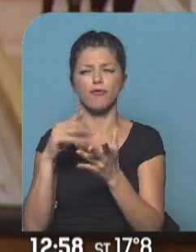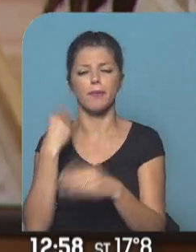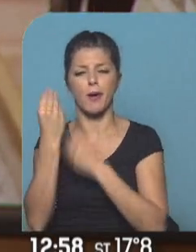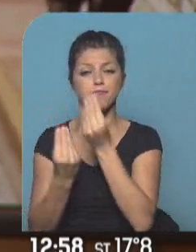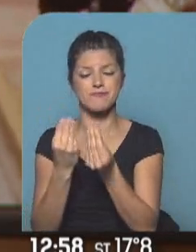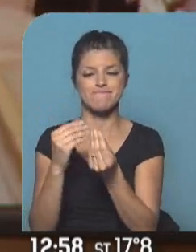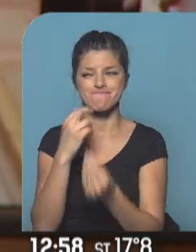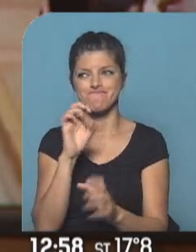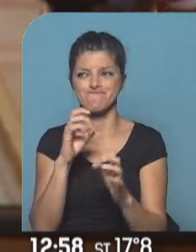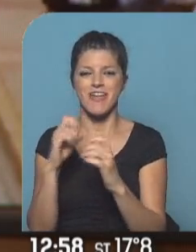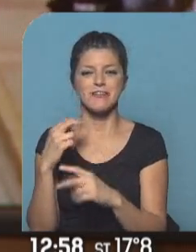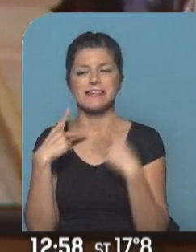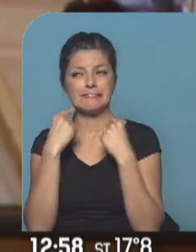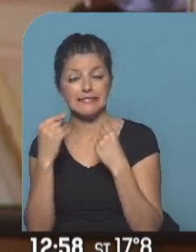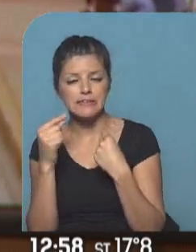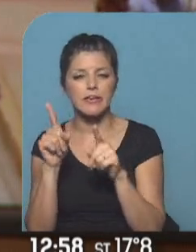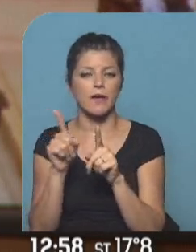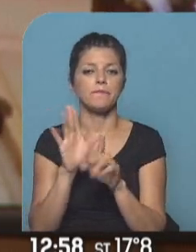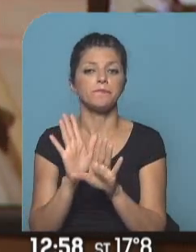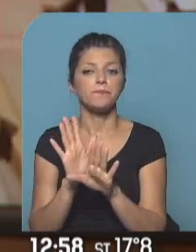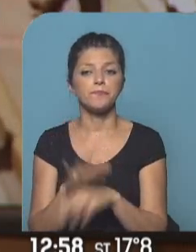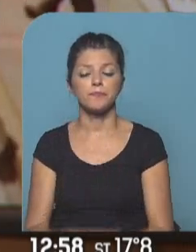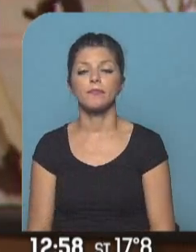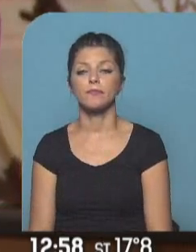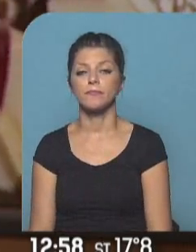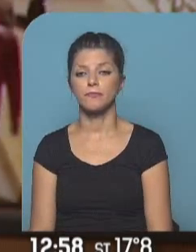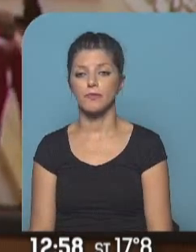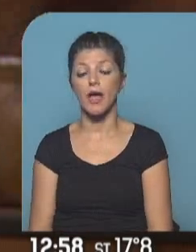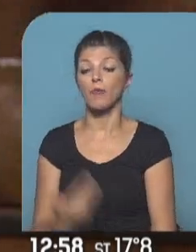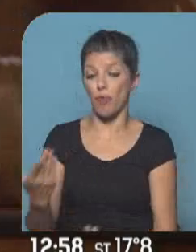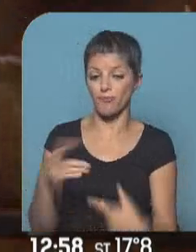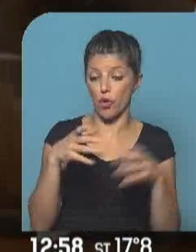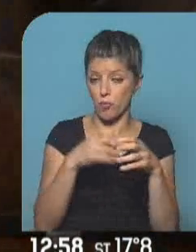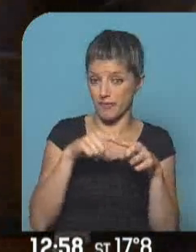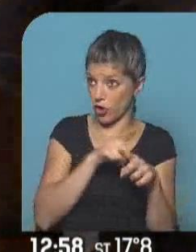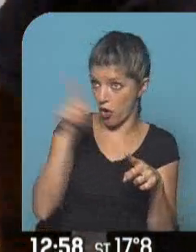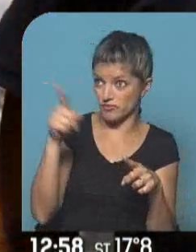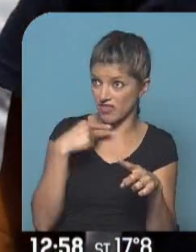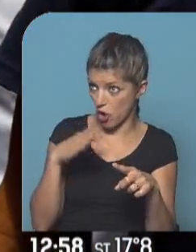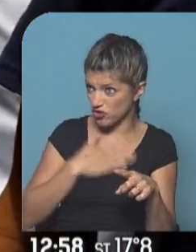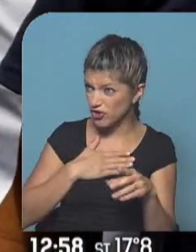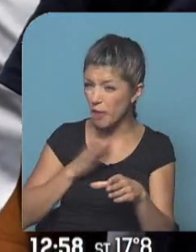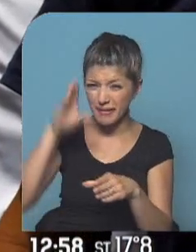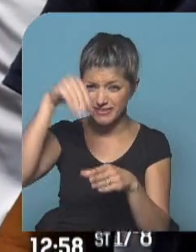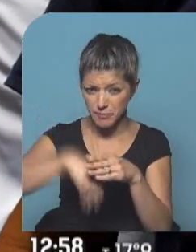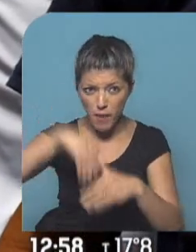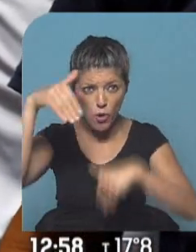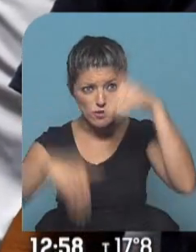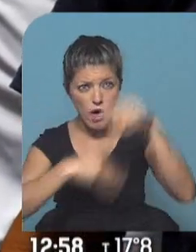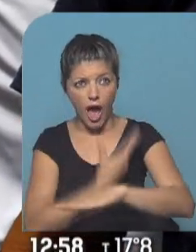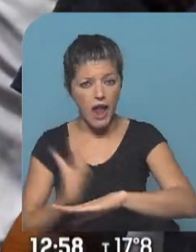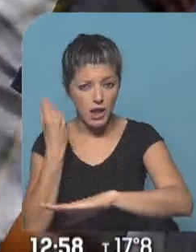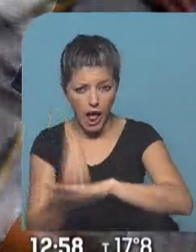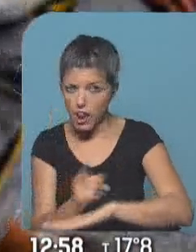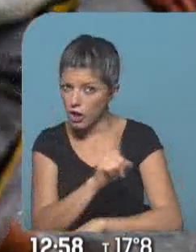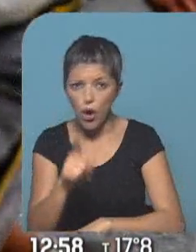criticadas, muy polémicas, por fuera de la Constitución del 99, una parte de la oposición dijo que no iba a participar en las elecciones regionales, que tenían que haberse convocado